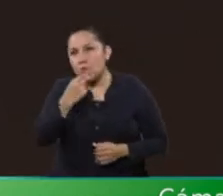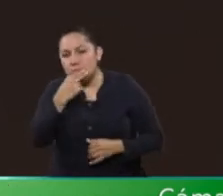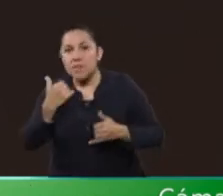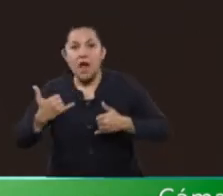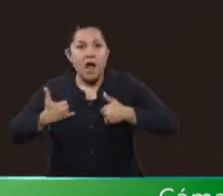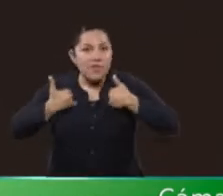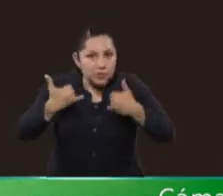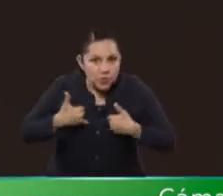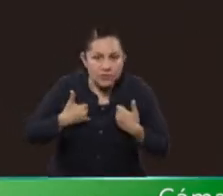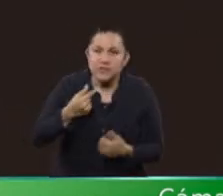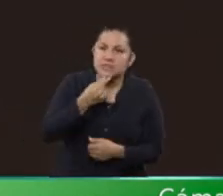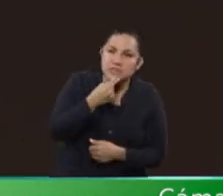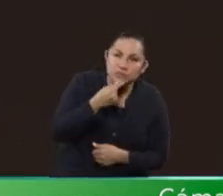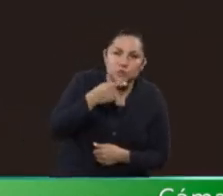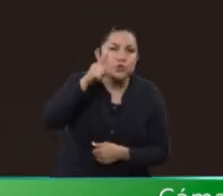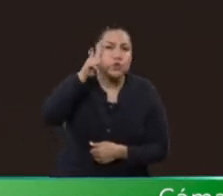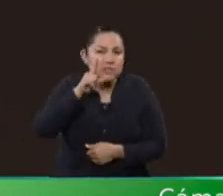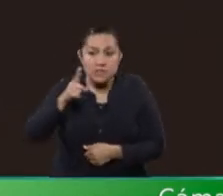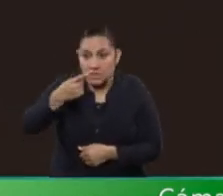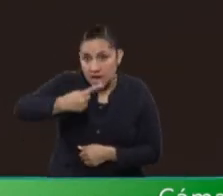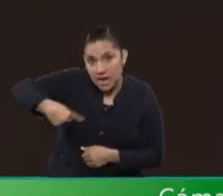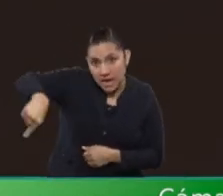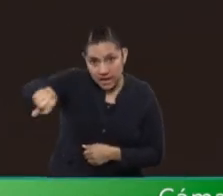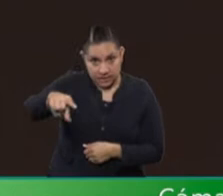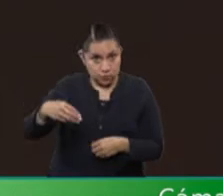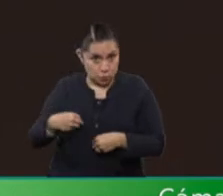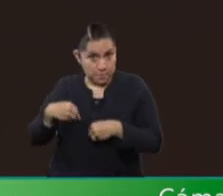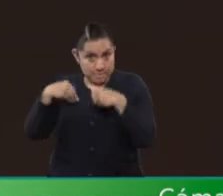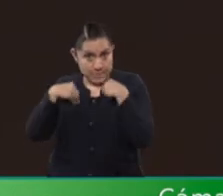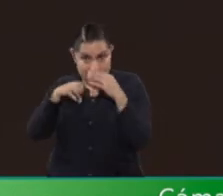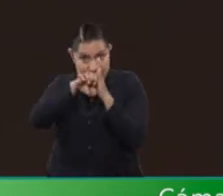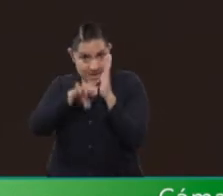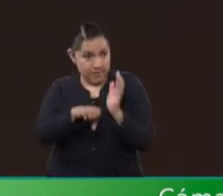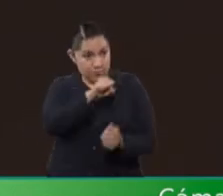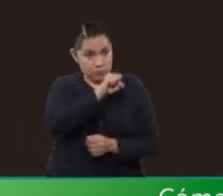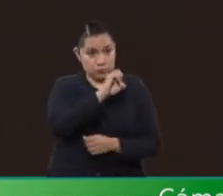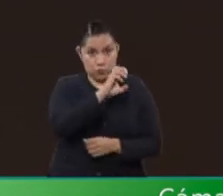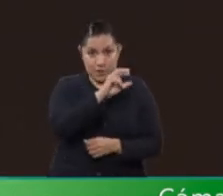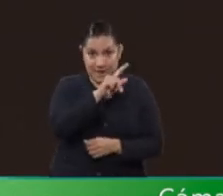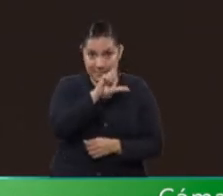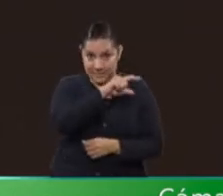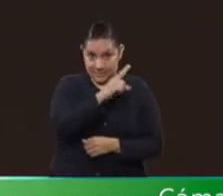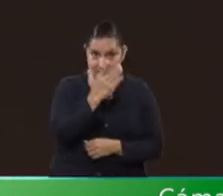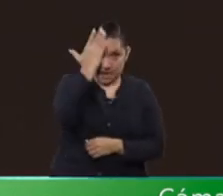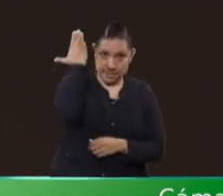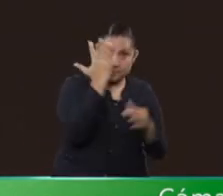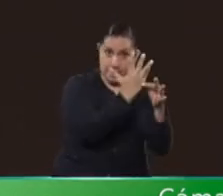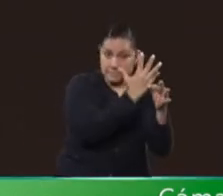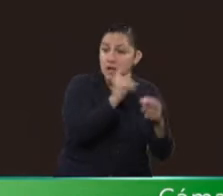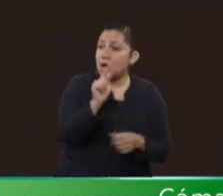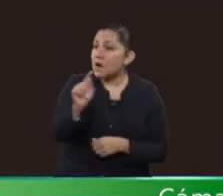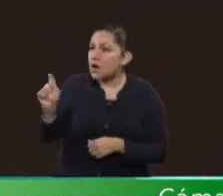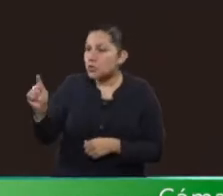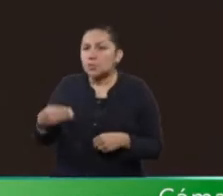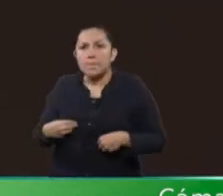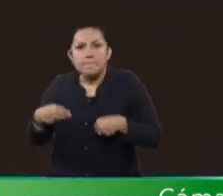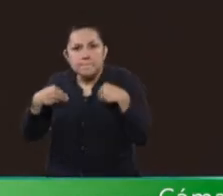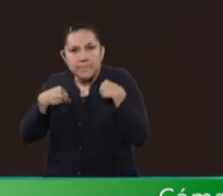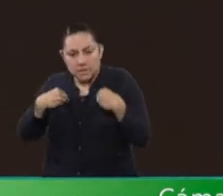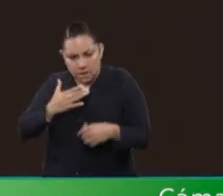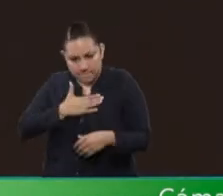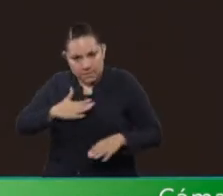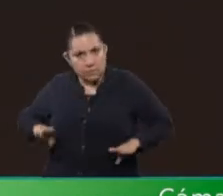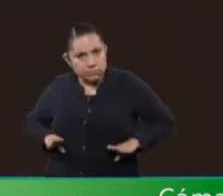Sócrates libran una batalla al tener una discapacidad ya sea de nacimiento o de circunstancias de vida que no